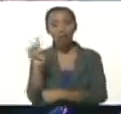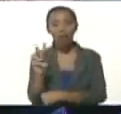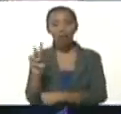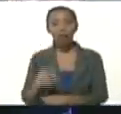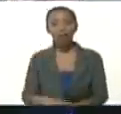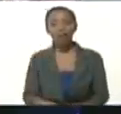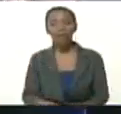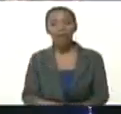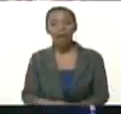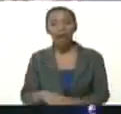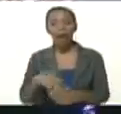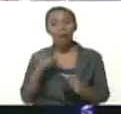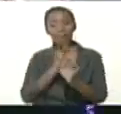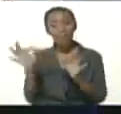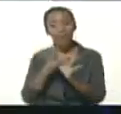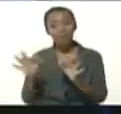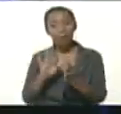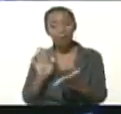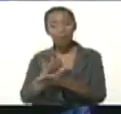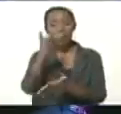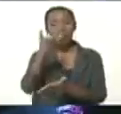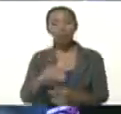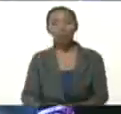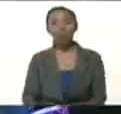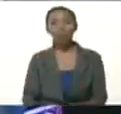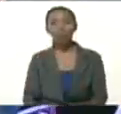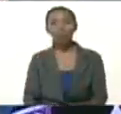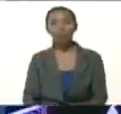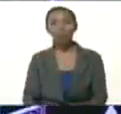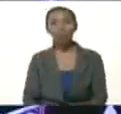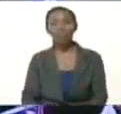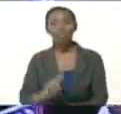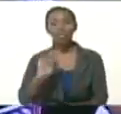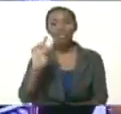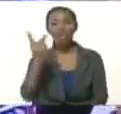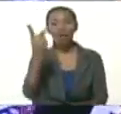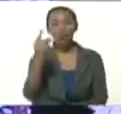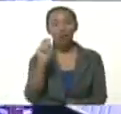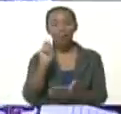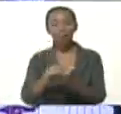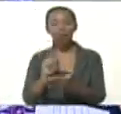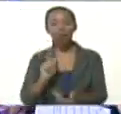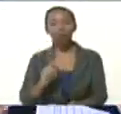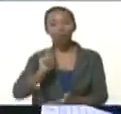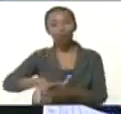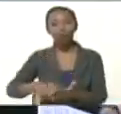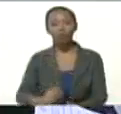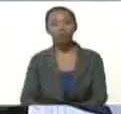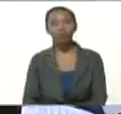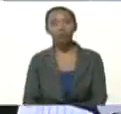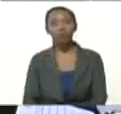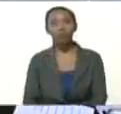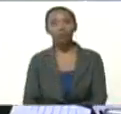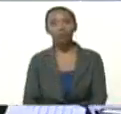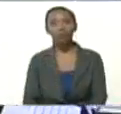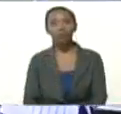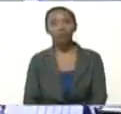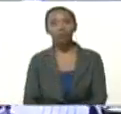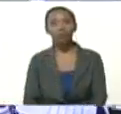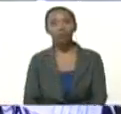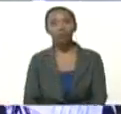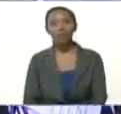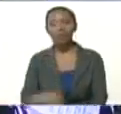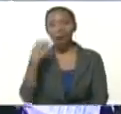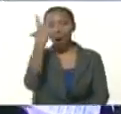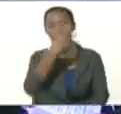el Petro, el impulso. Segundo aparatico. Juan Manuel Moreno, gerente general. Segundo punto. Juan Manuel, mira, pura juventud,